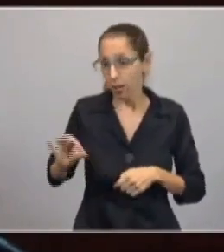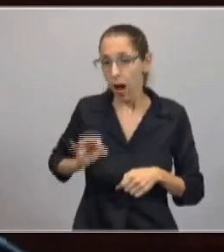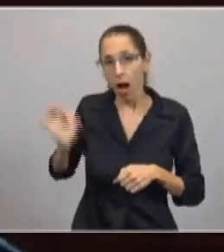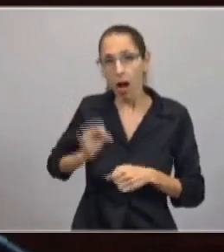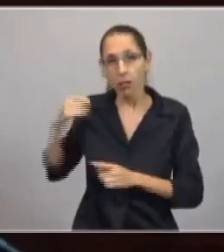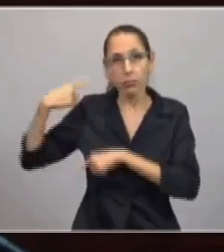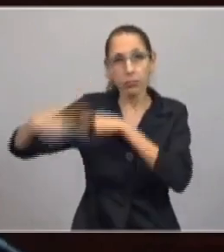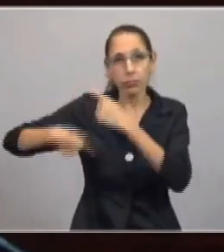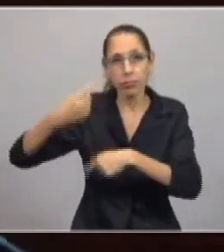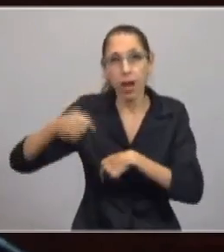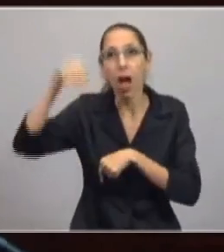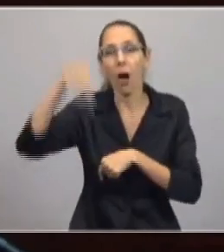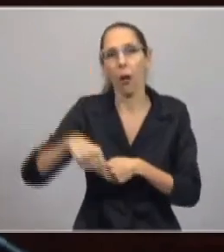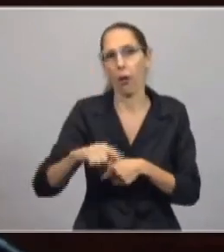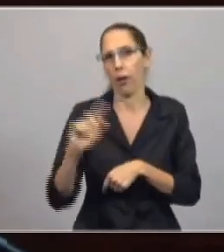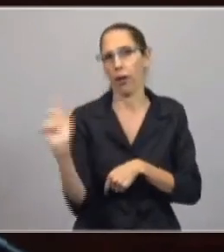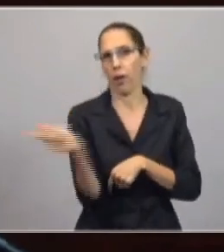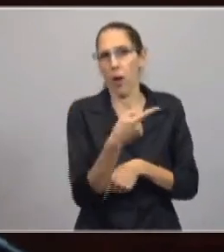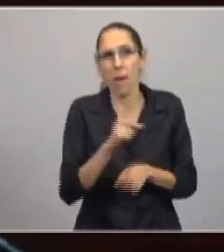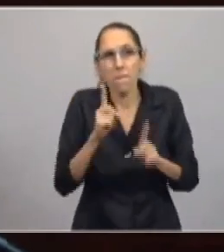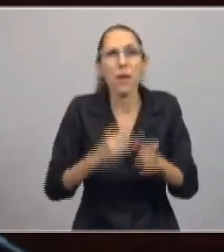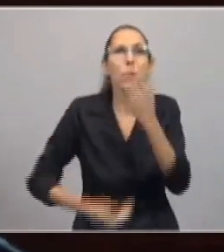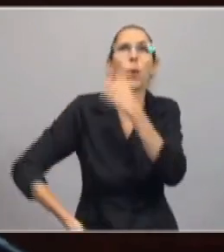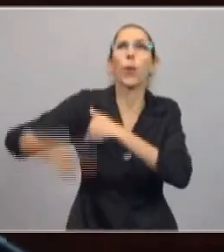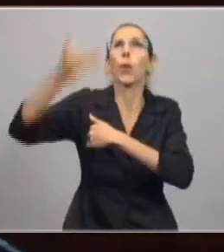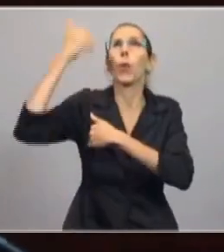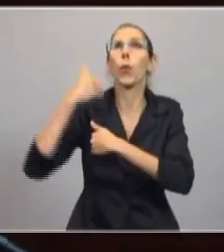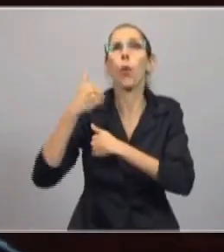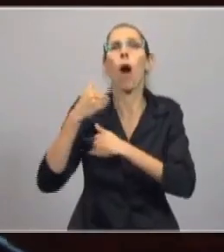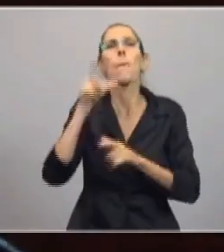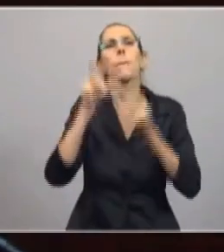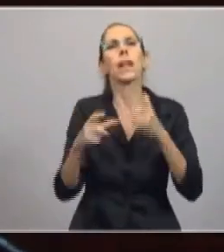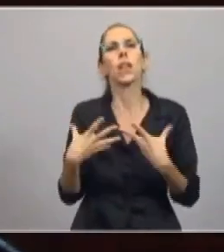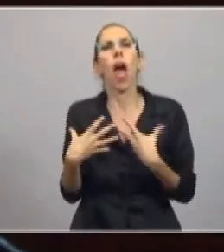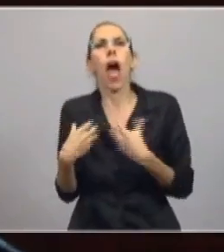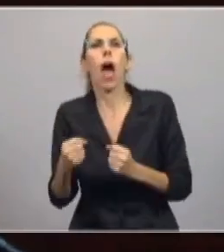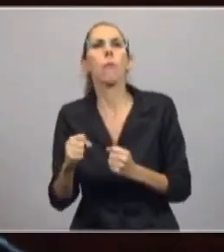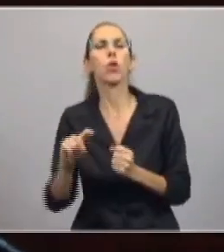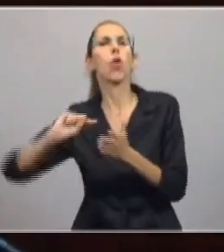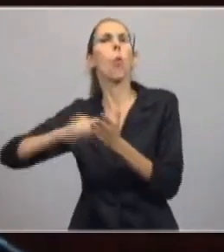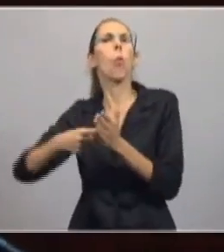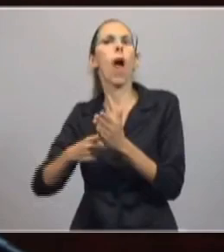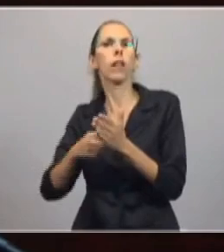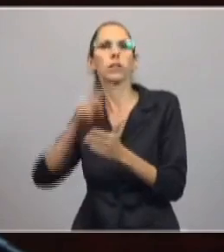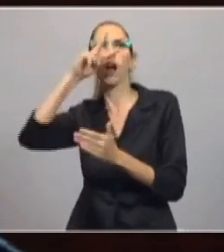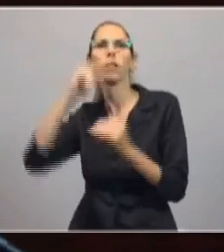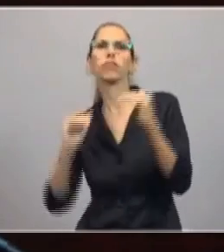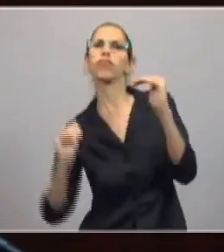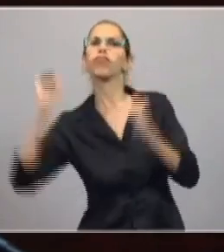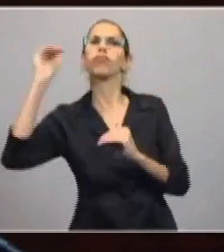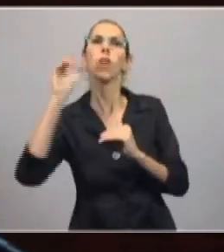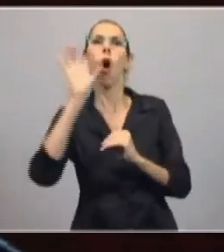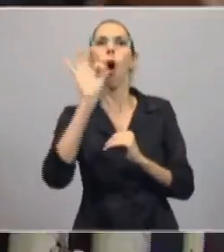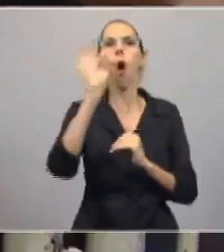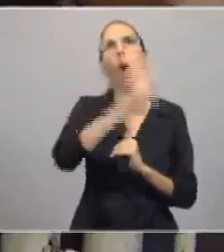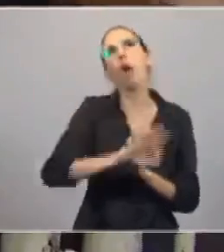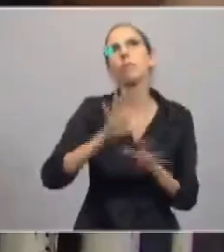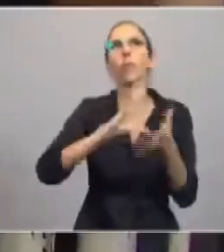el enfrentamiento entre unitarios y federales. Parece mentira, pero estamos defendiendo